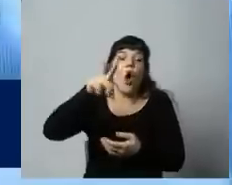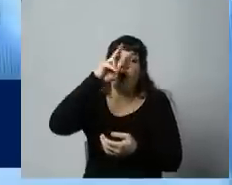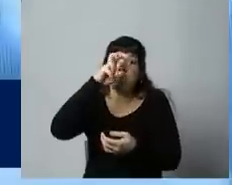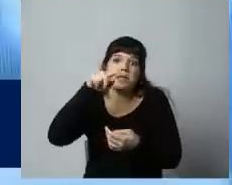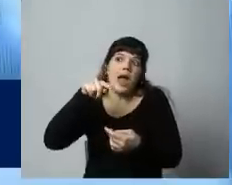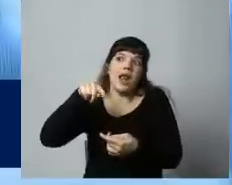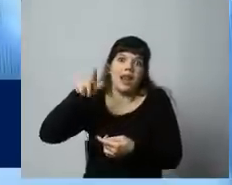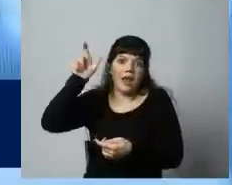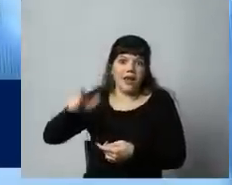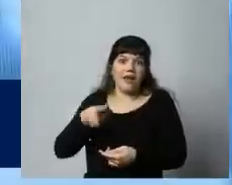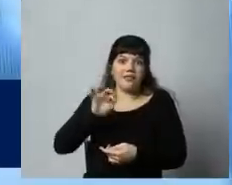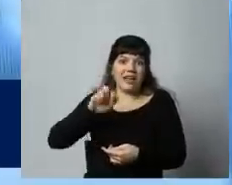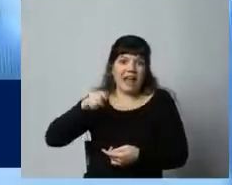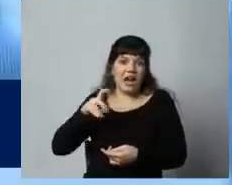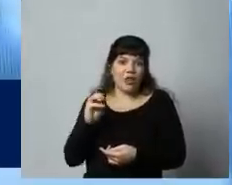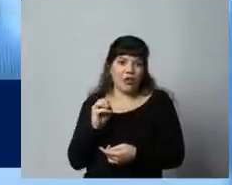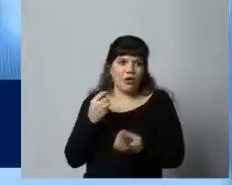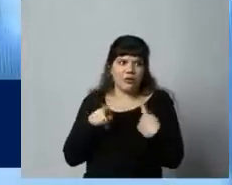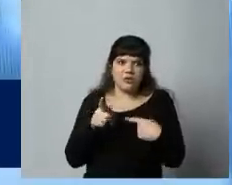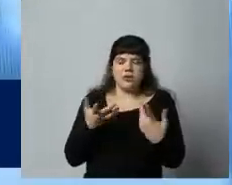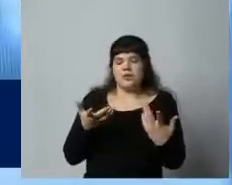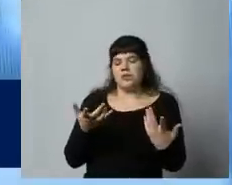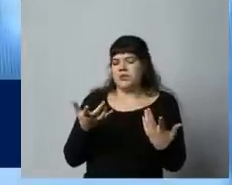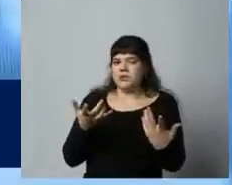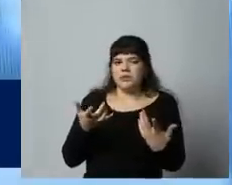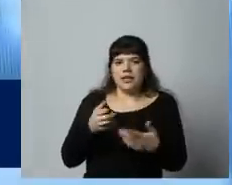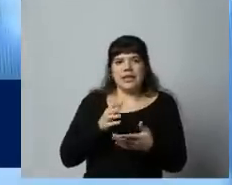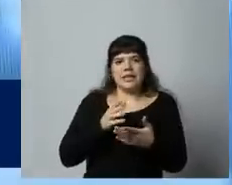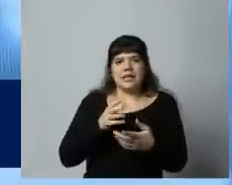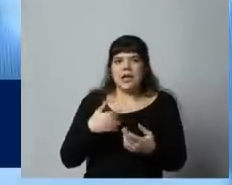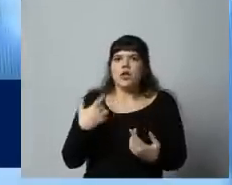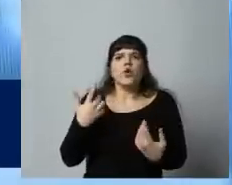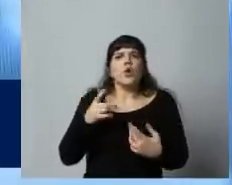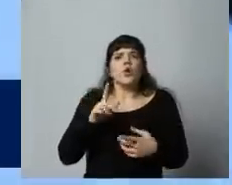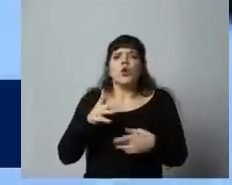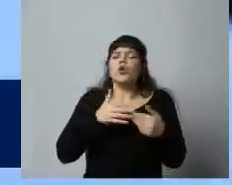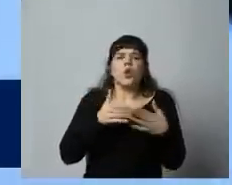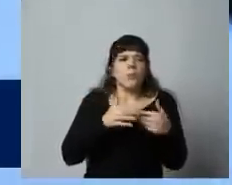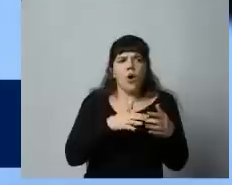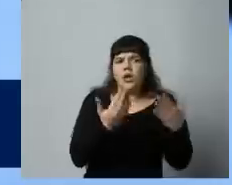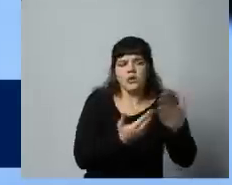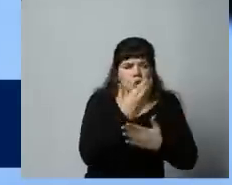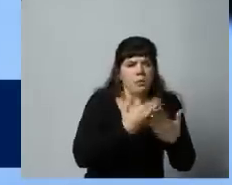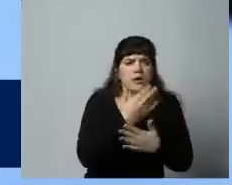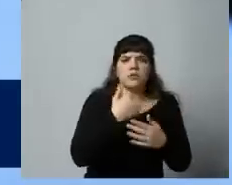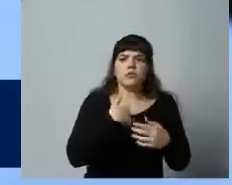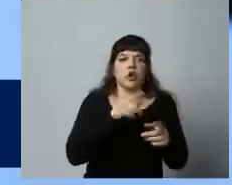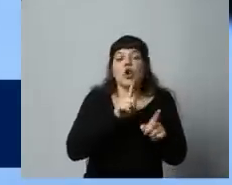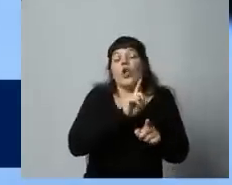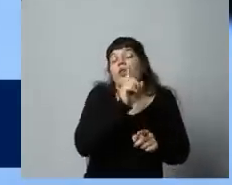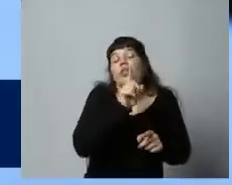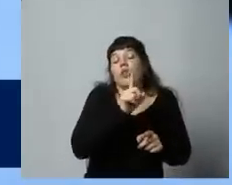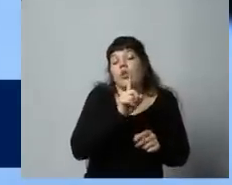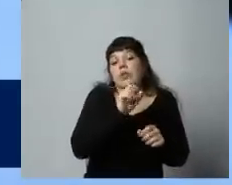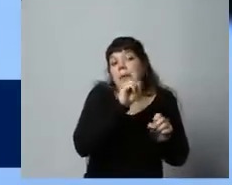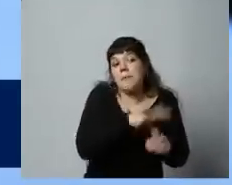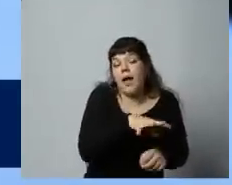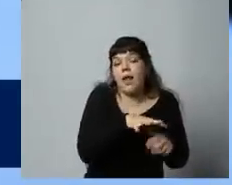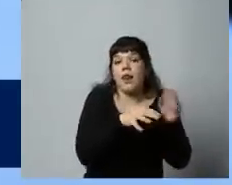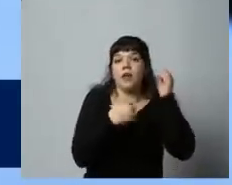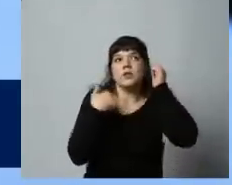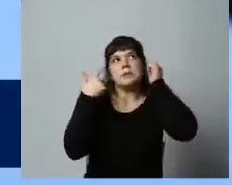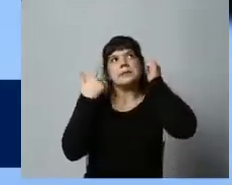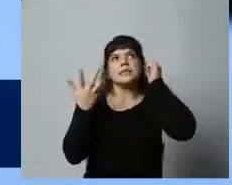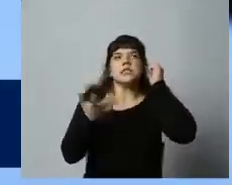cosa sintomática me parece sin justificar que la persona ponga cualquier en las redes sociales porque no se debe Me parece que hay